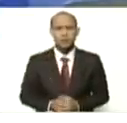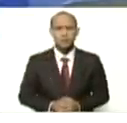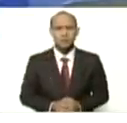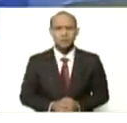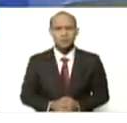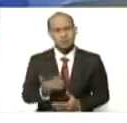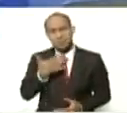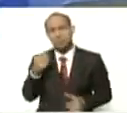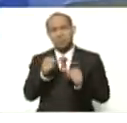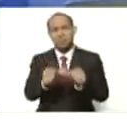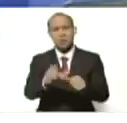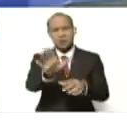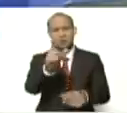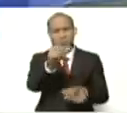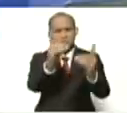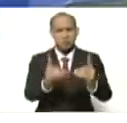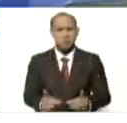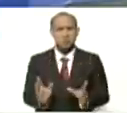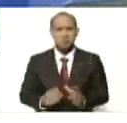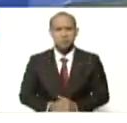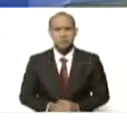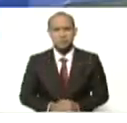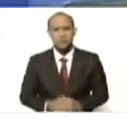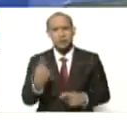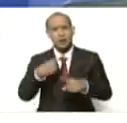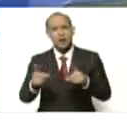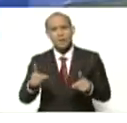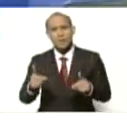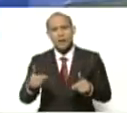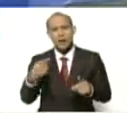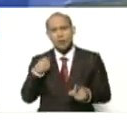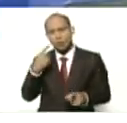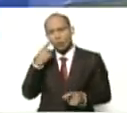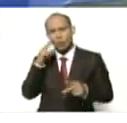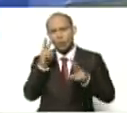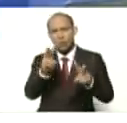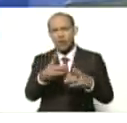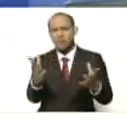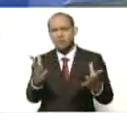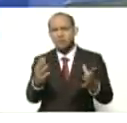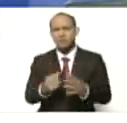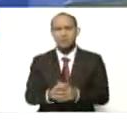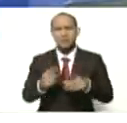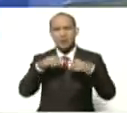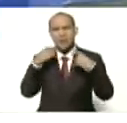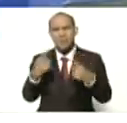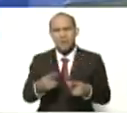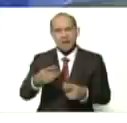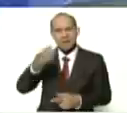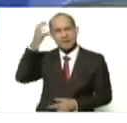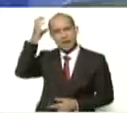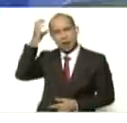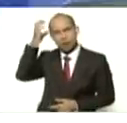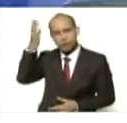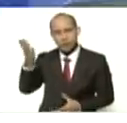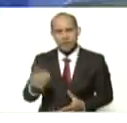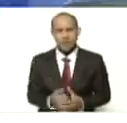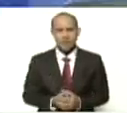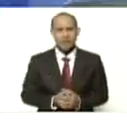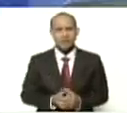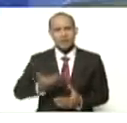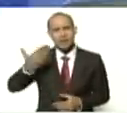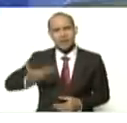está bien pues pero lo que me denota es una pérdida de la conciencia de